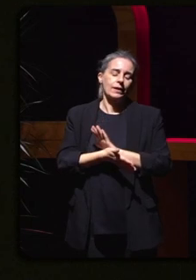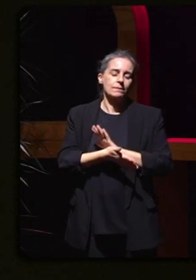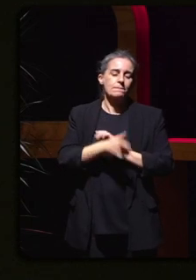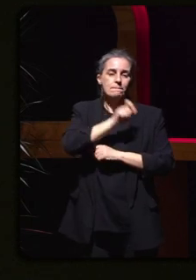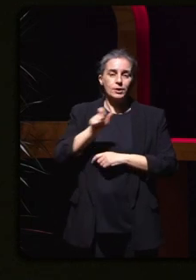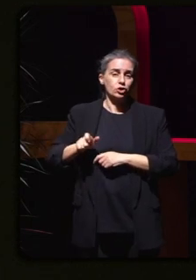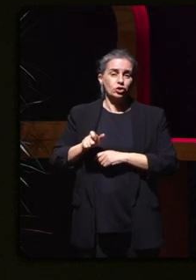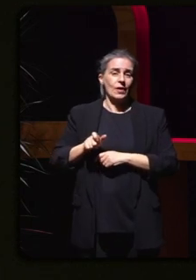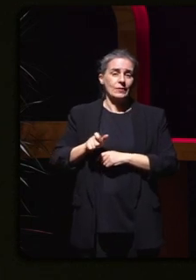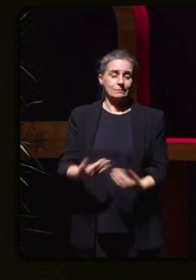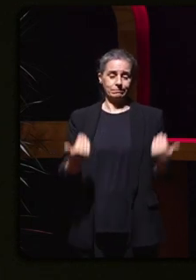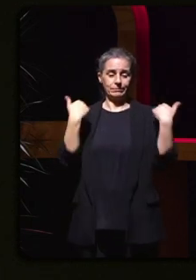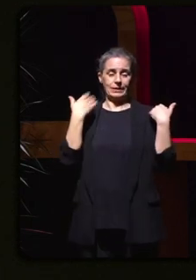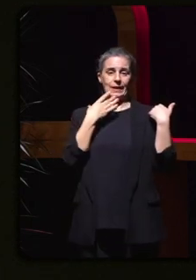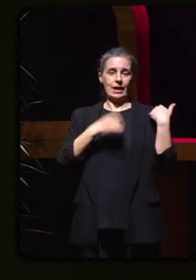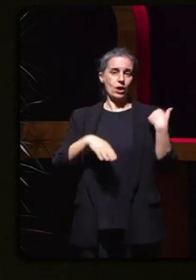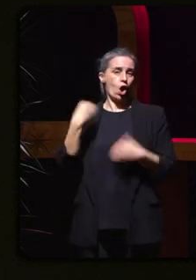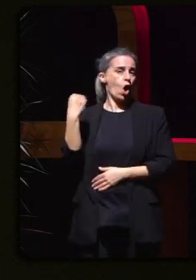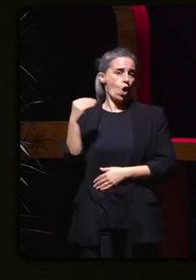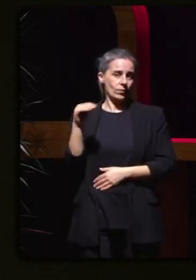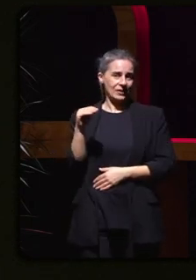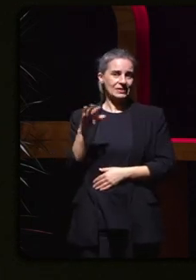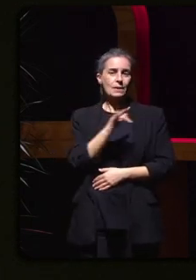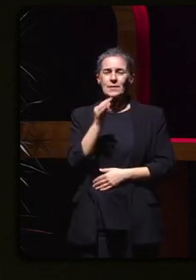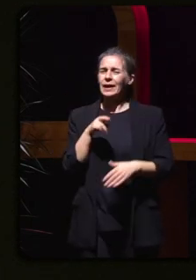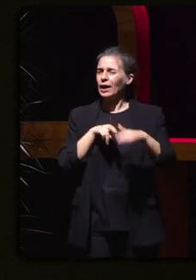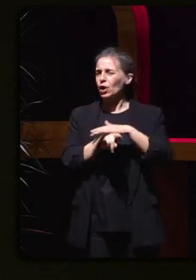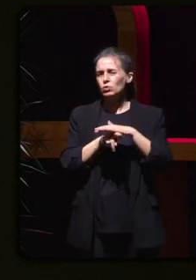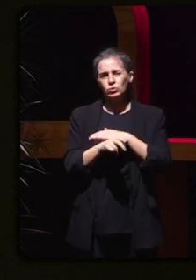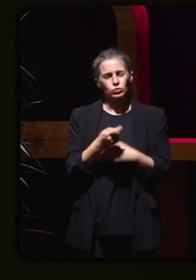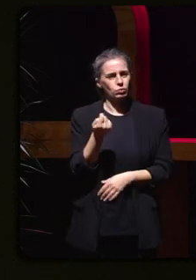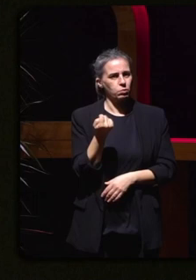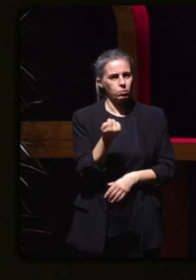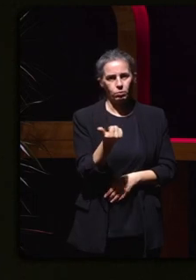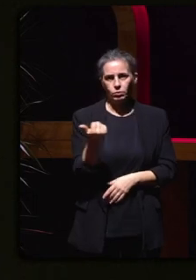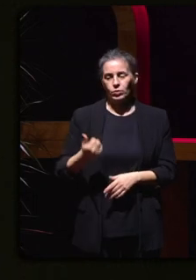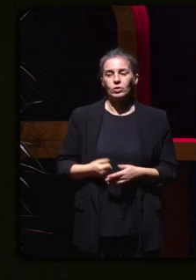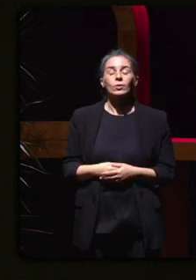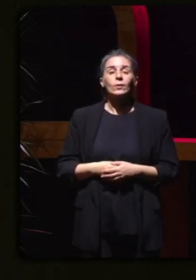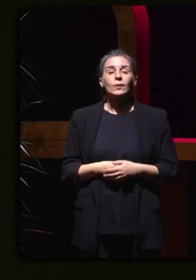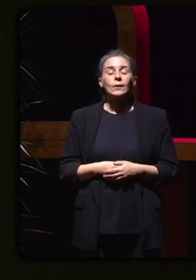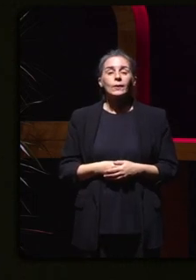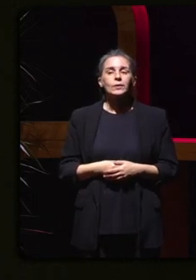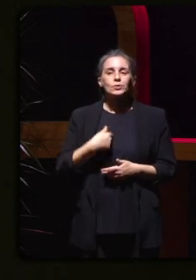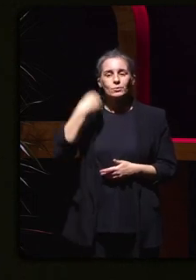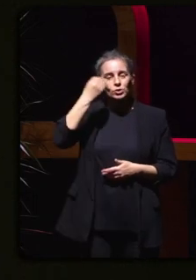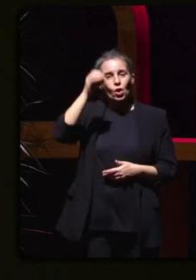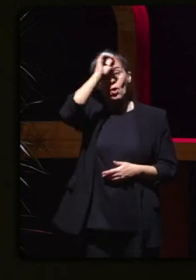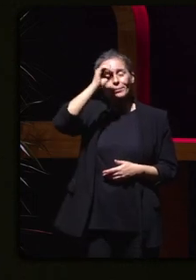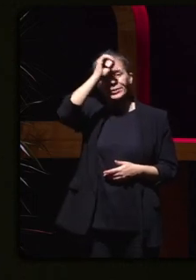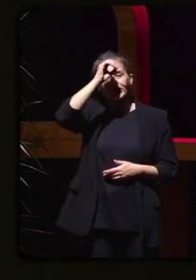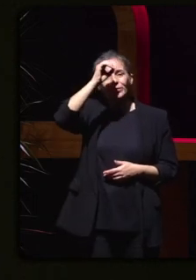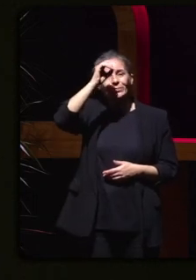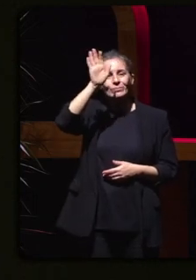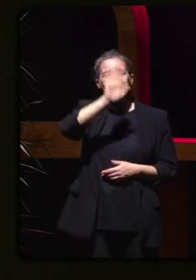muy joven y primero porque tiene muy pocos recursos entonces creo que es una opinión que tiende a creer que